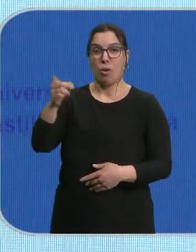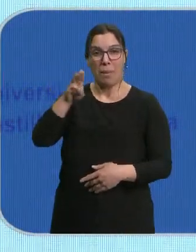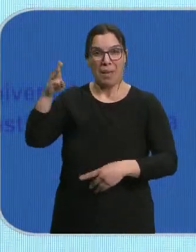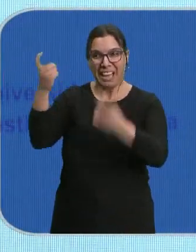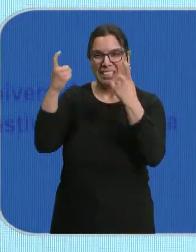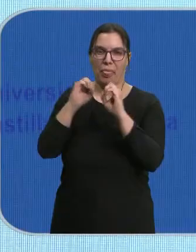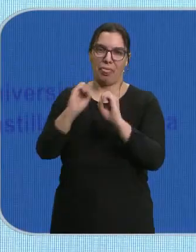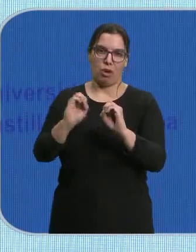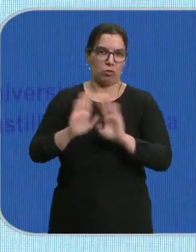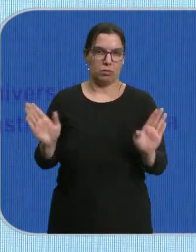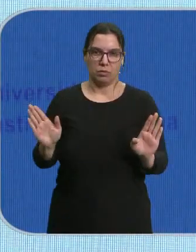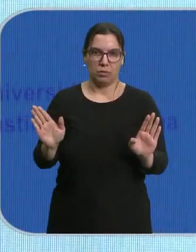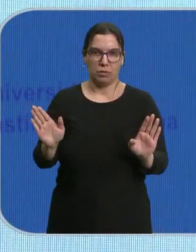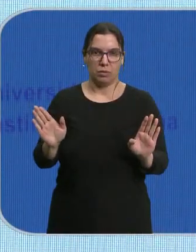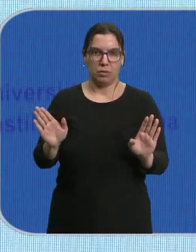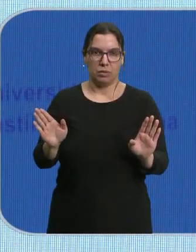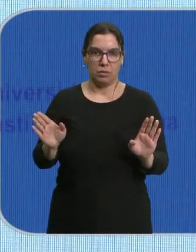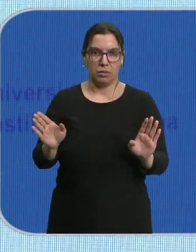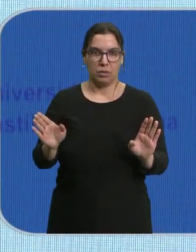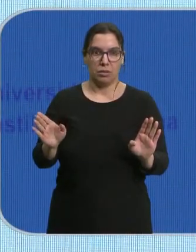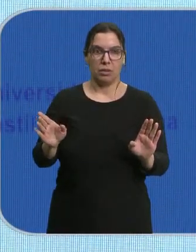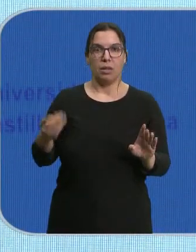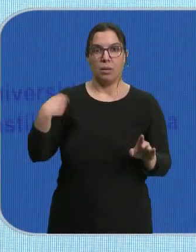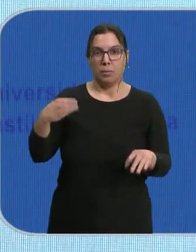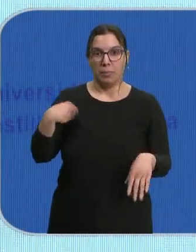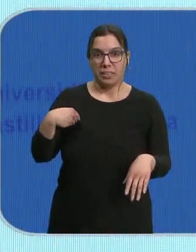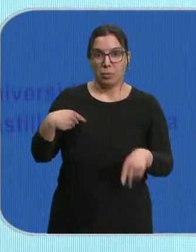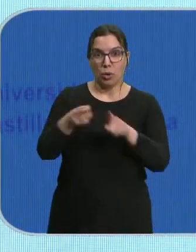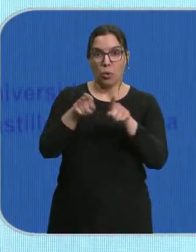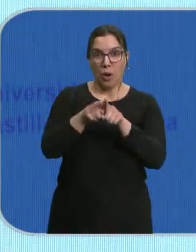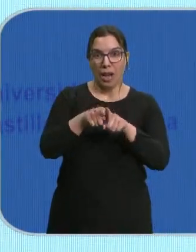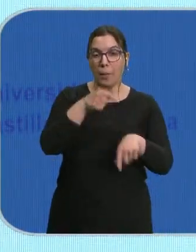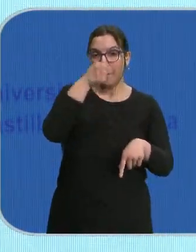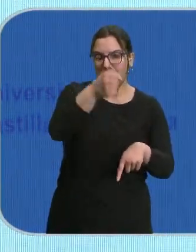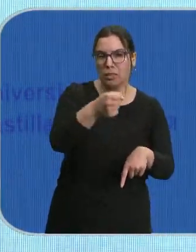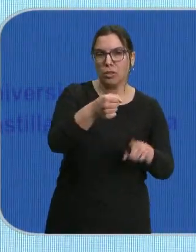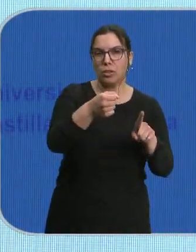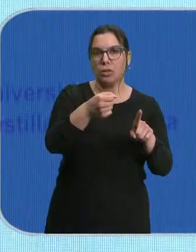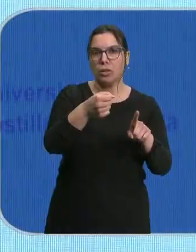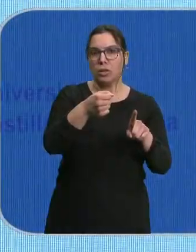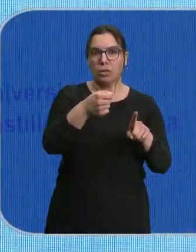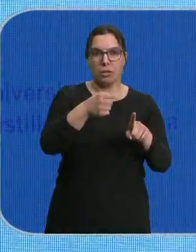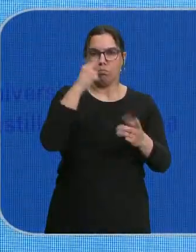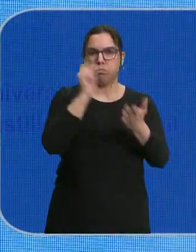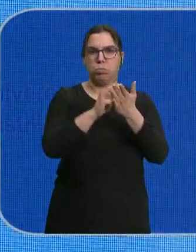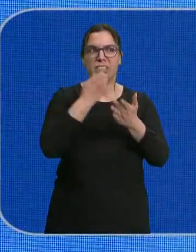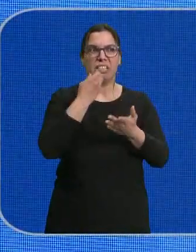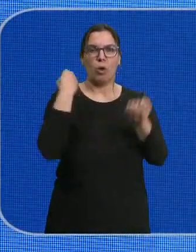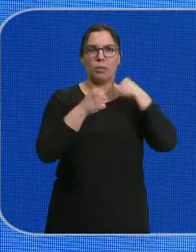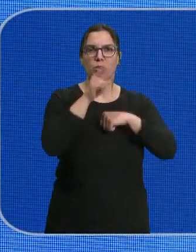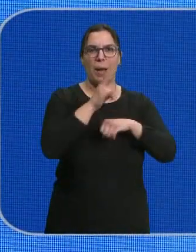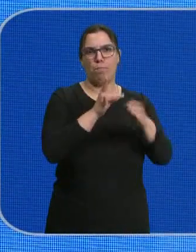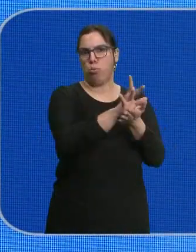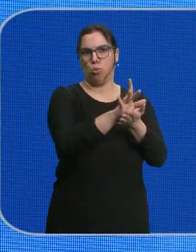Partido Popular, 0. El Partido Socialista en horas a la calle, con el que tiene un comportamiento reprobable. Y sin embargo en el